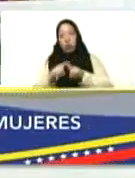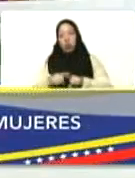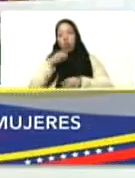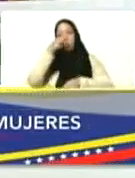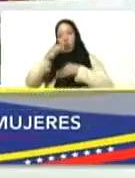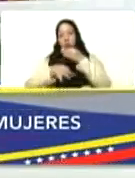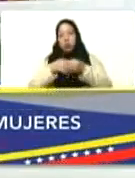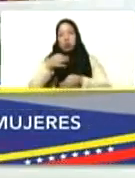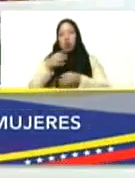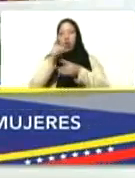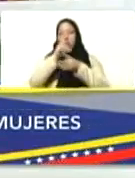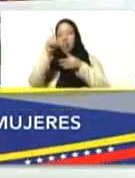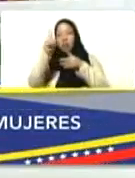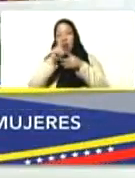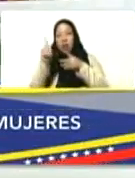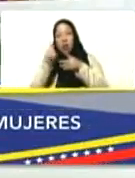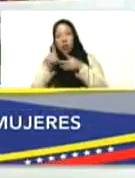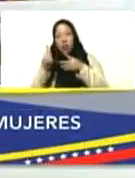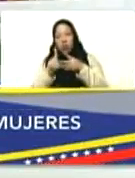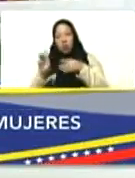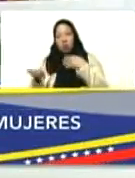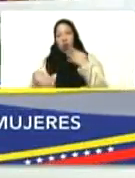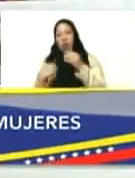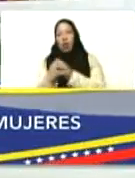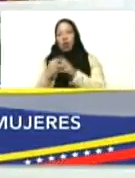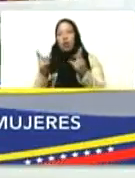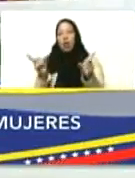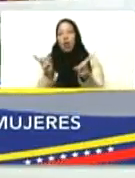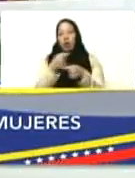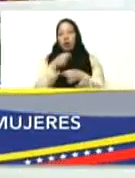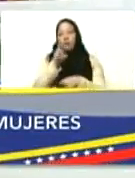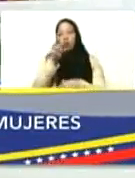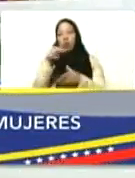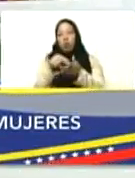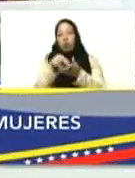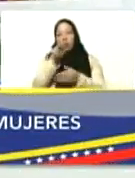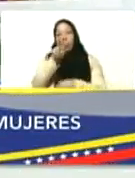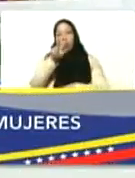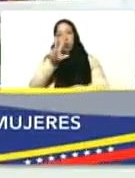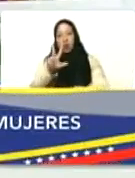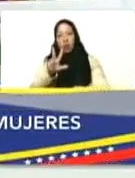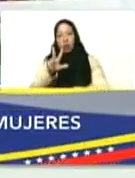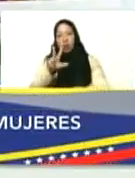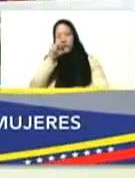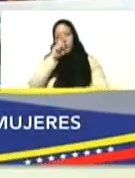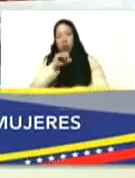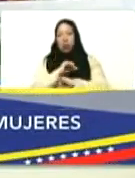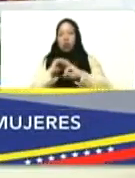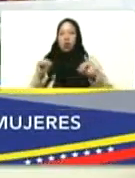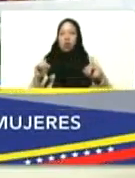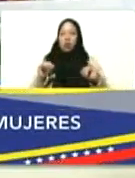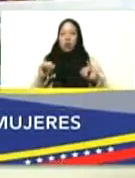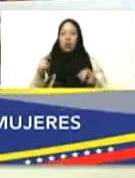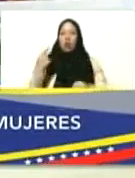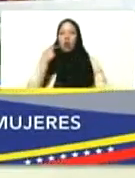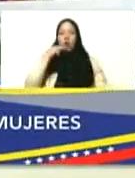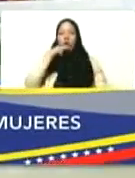¿verdad? Hasta agosto del 2023. Ya estamos finalizando el mes de